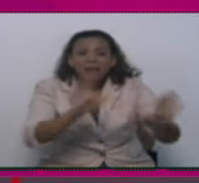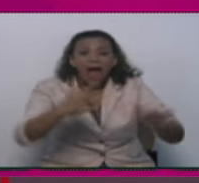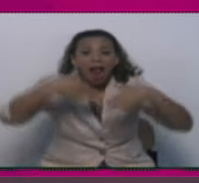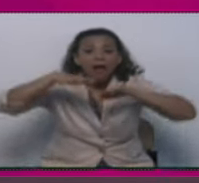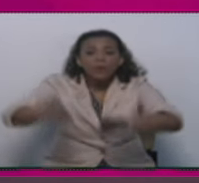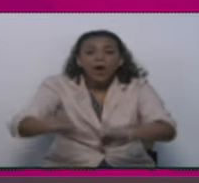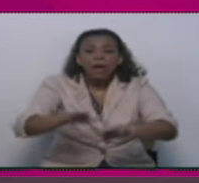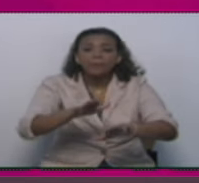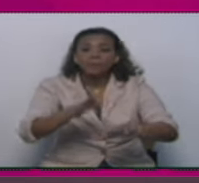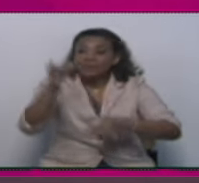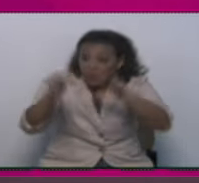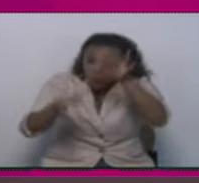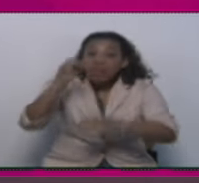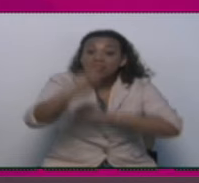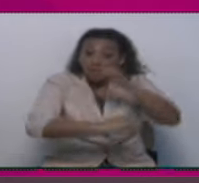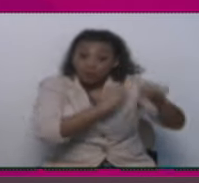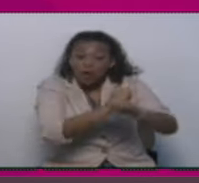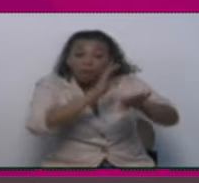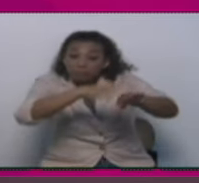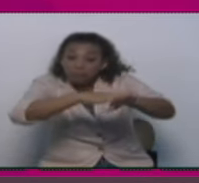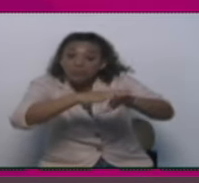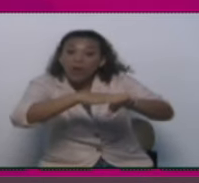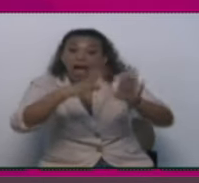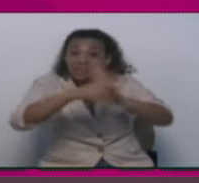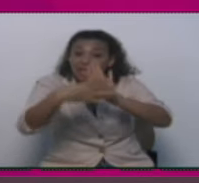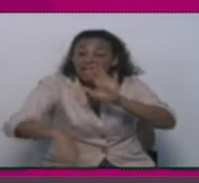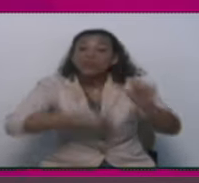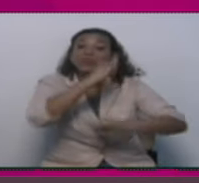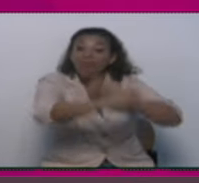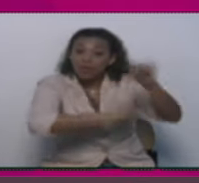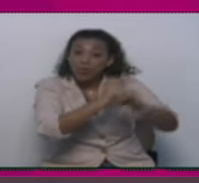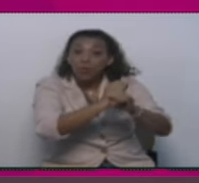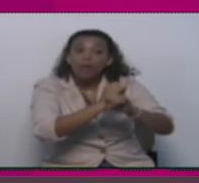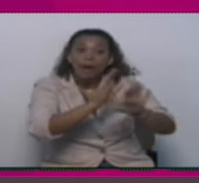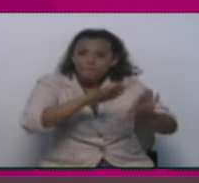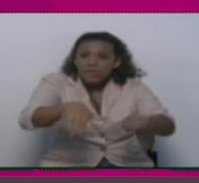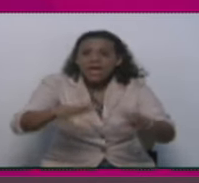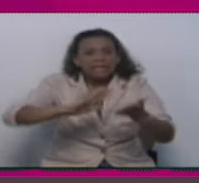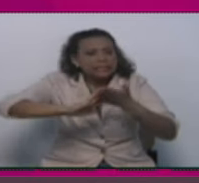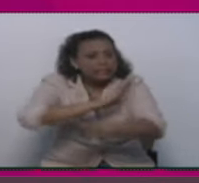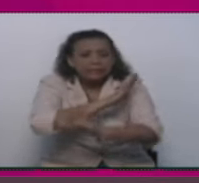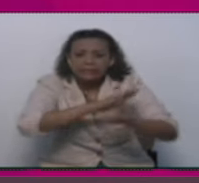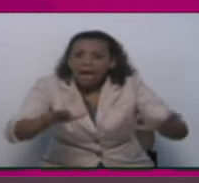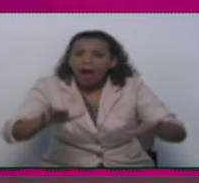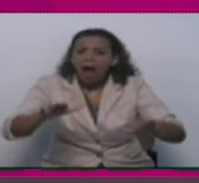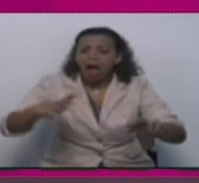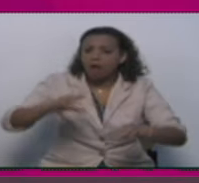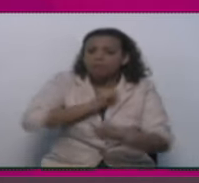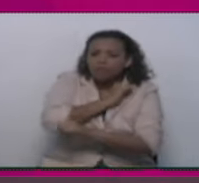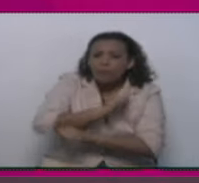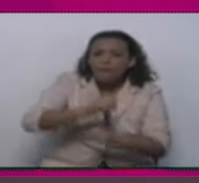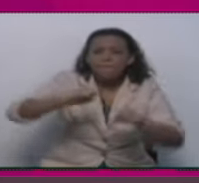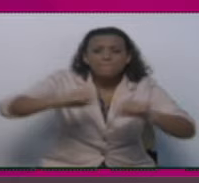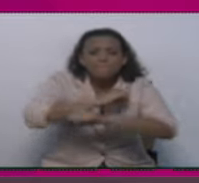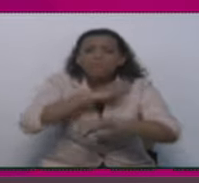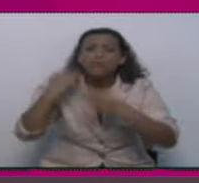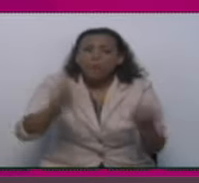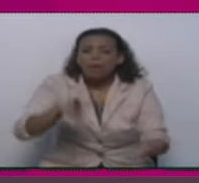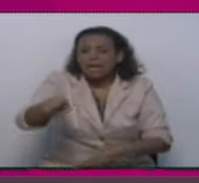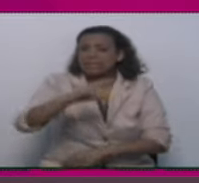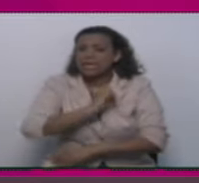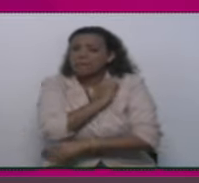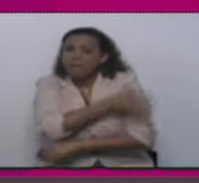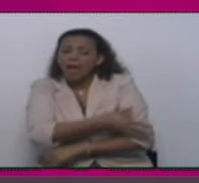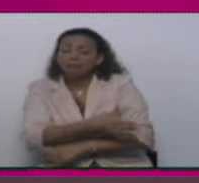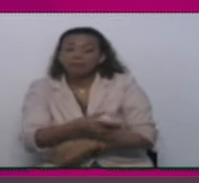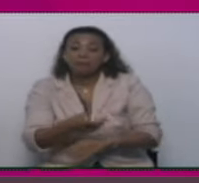a través de la justicia internacional, el derecho internacional, se detuviera el genocidio. Y no lo hicieron, Iván.